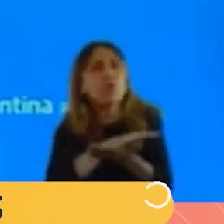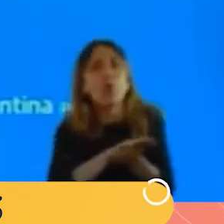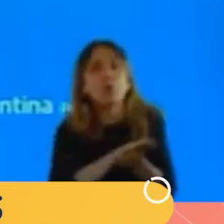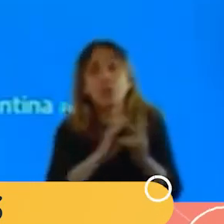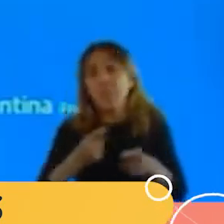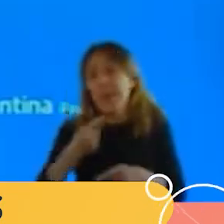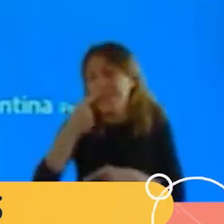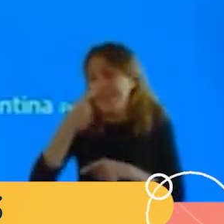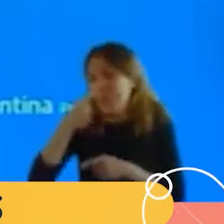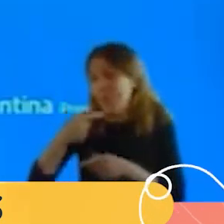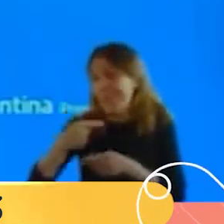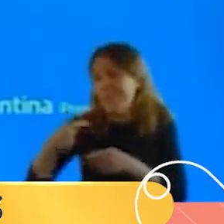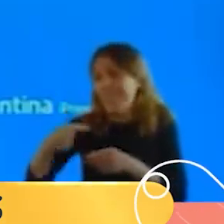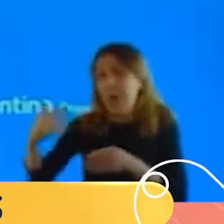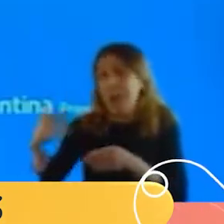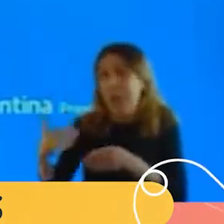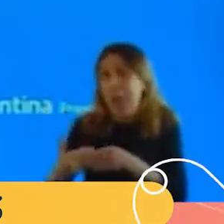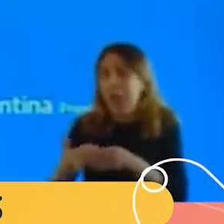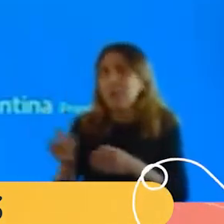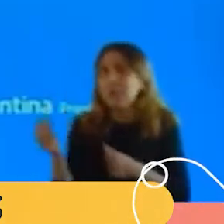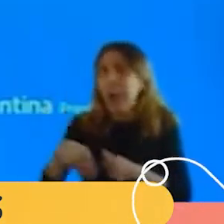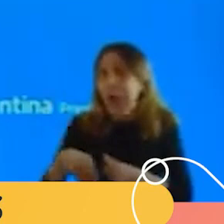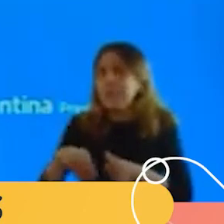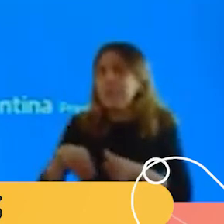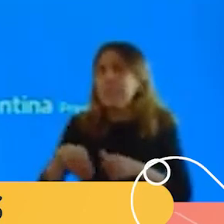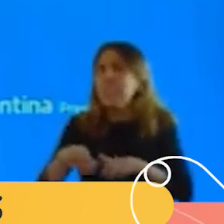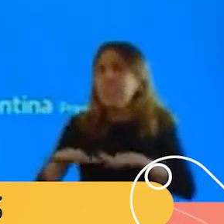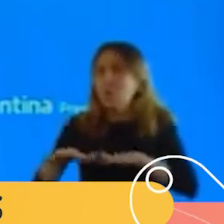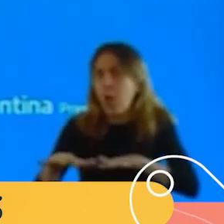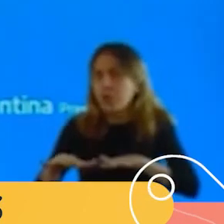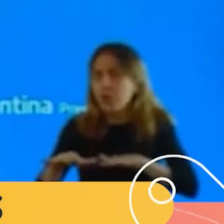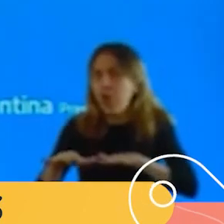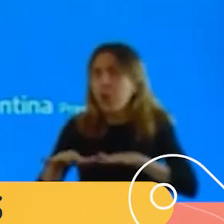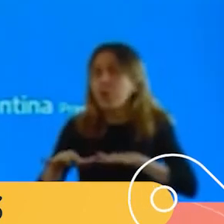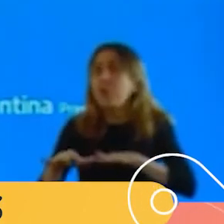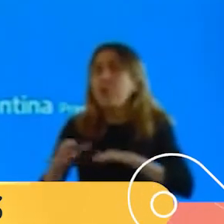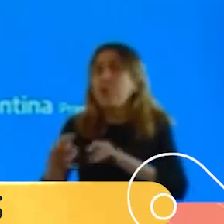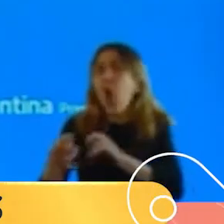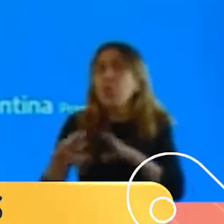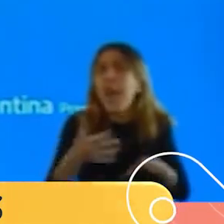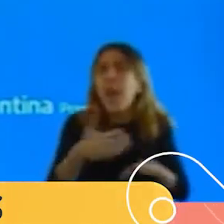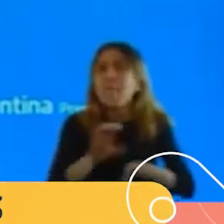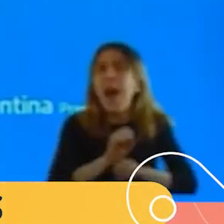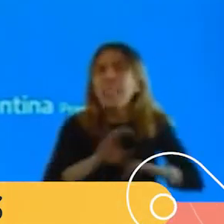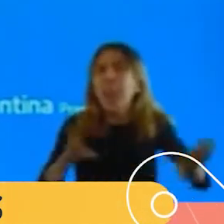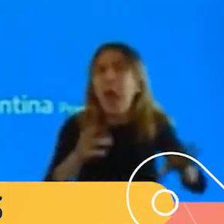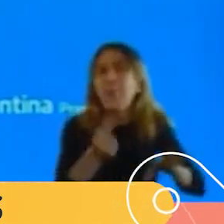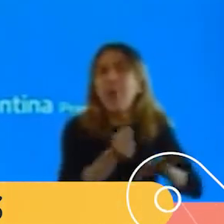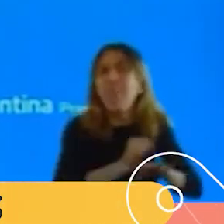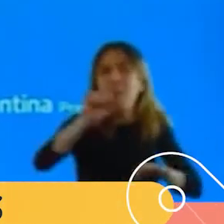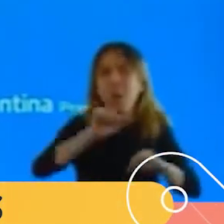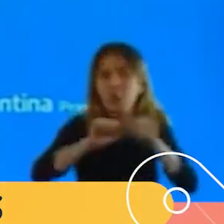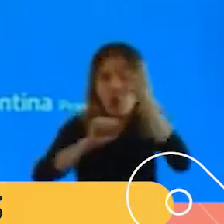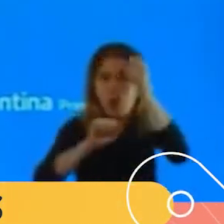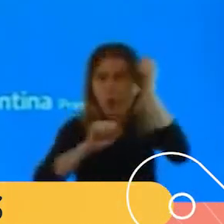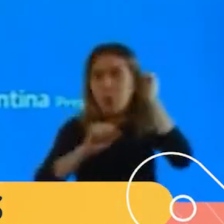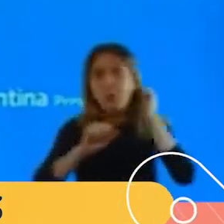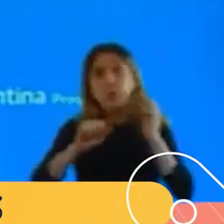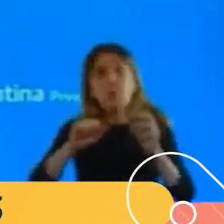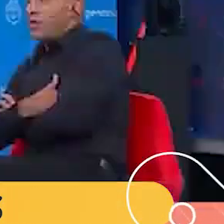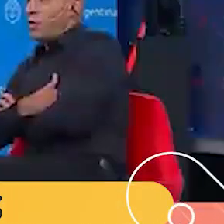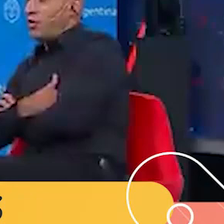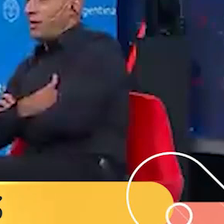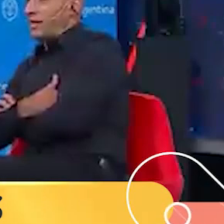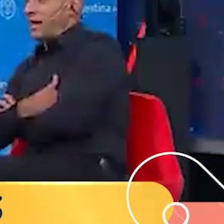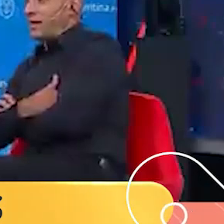que era un anuncio Cómo iban a resolver los problemas de la policía puede un anuncio conmigo en cámara todo el tiempo en